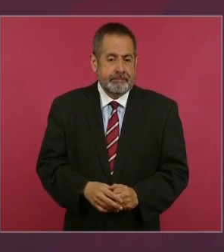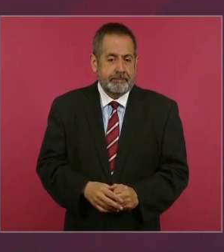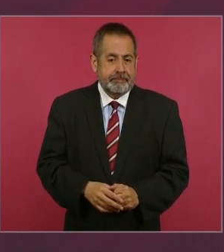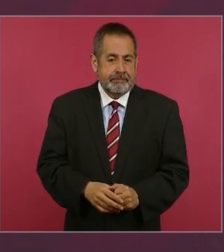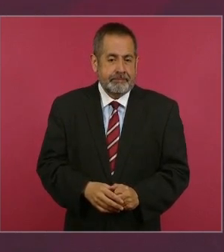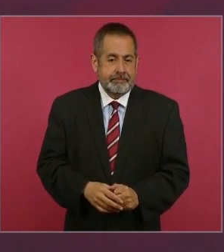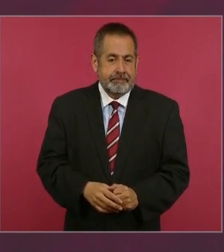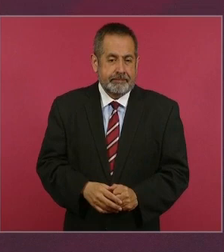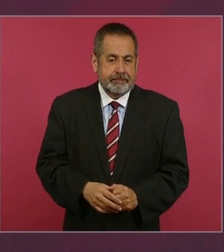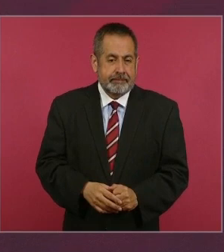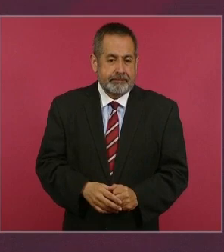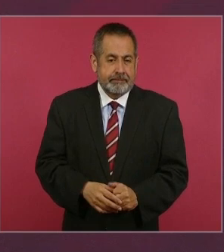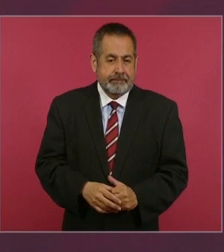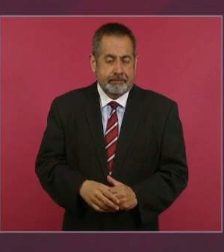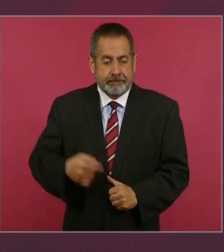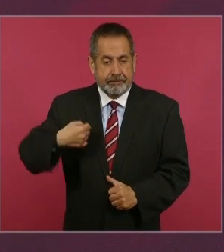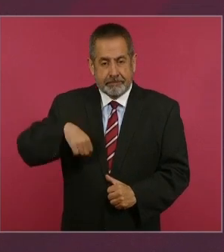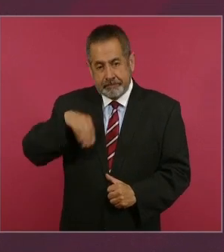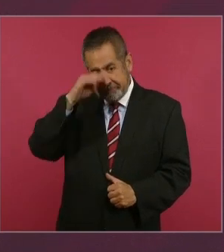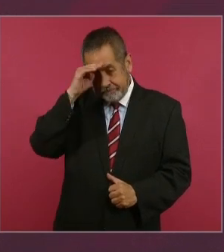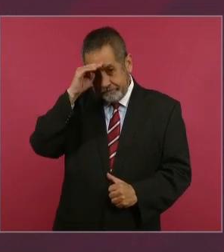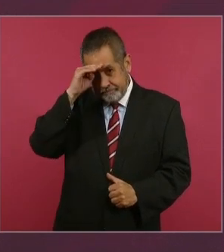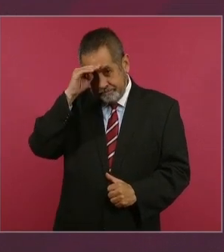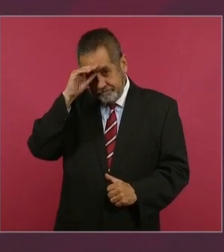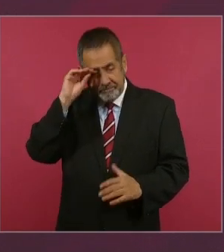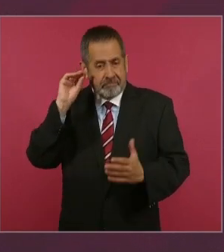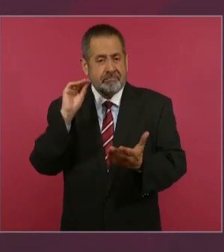estuvimos pensando en poner